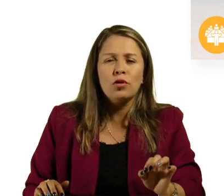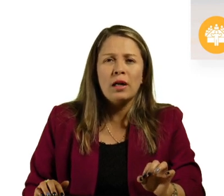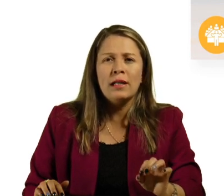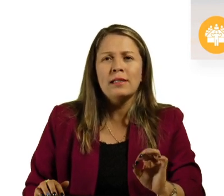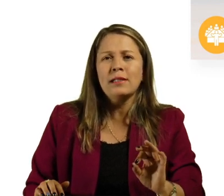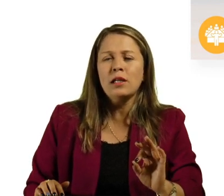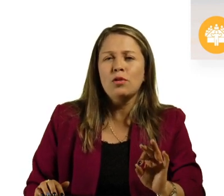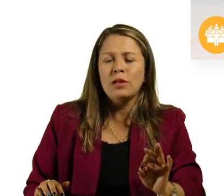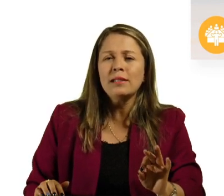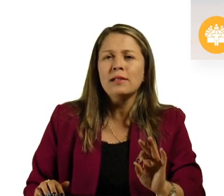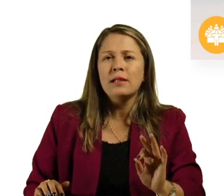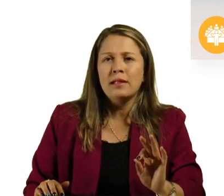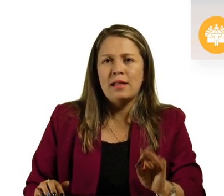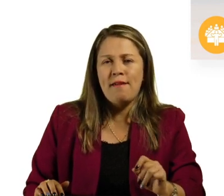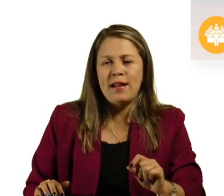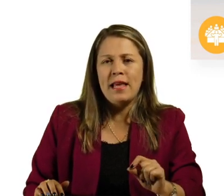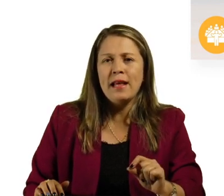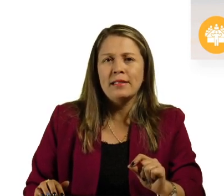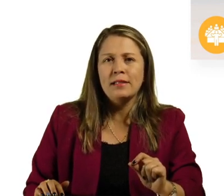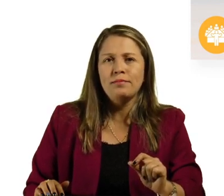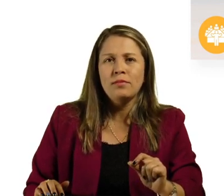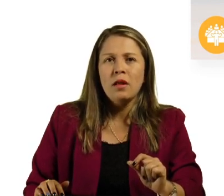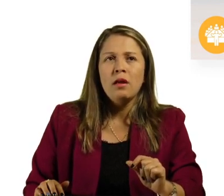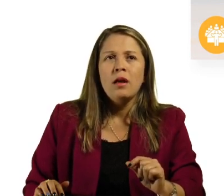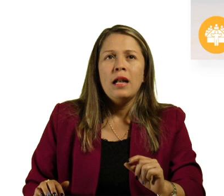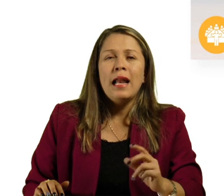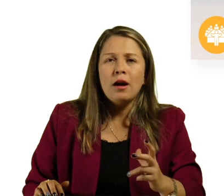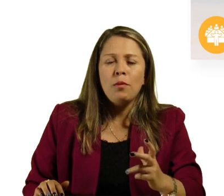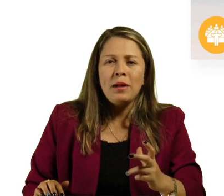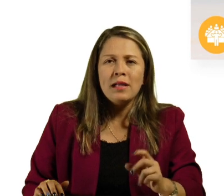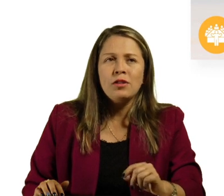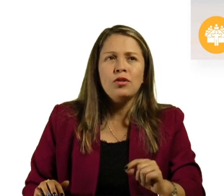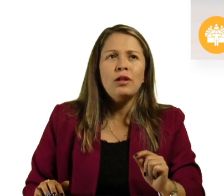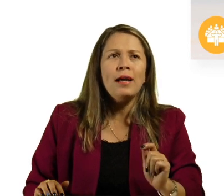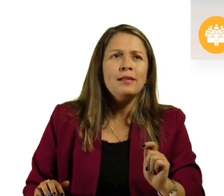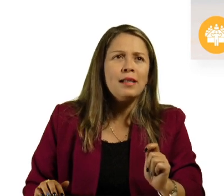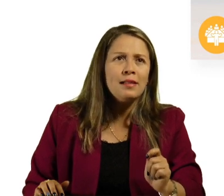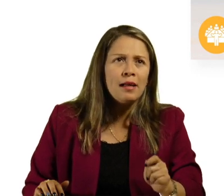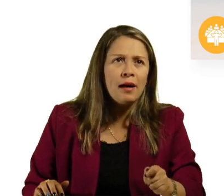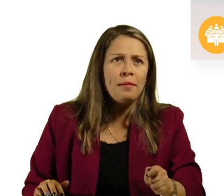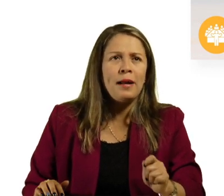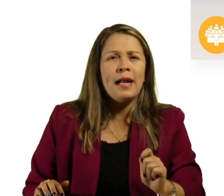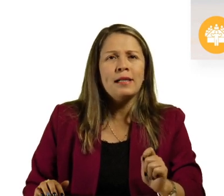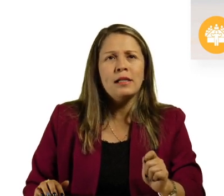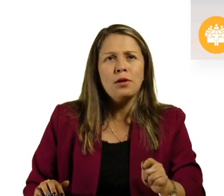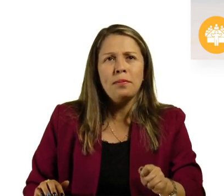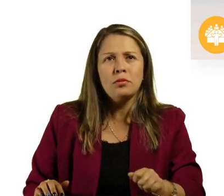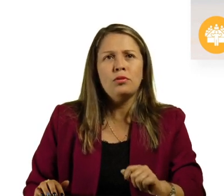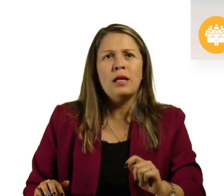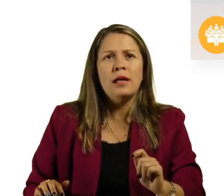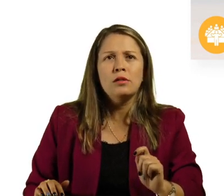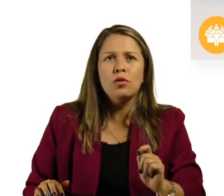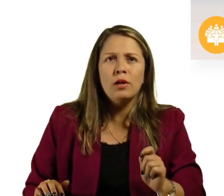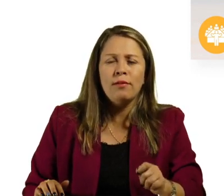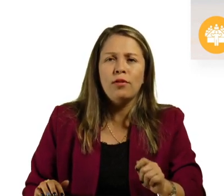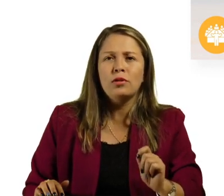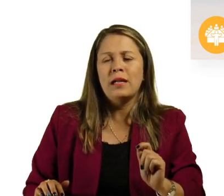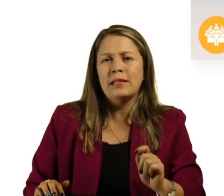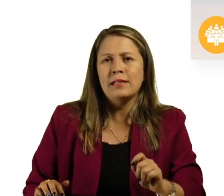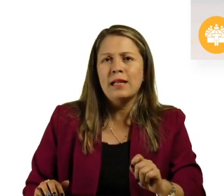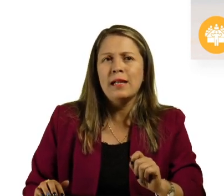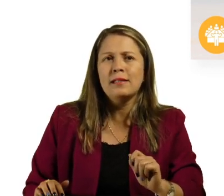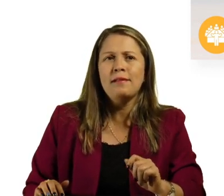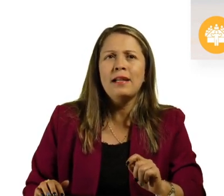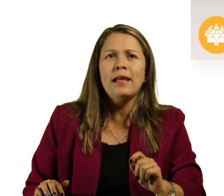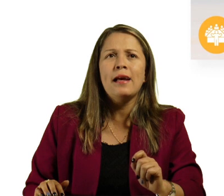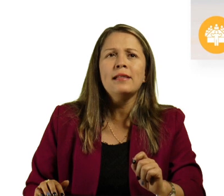unas fortalezas y unas debilidades. La combinación de estas amenazas y oportunidades con las